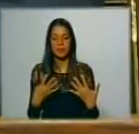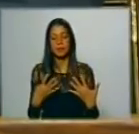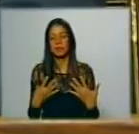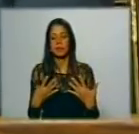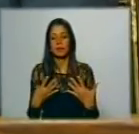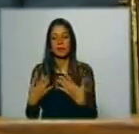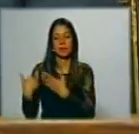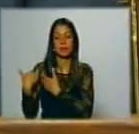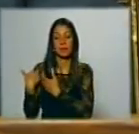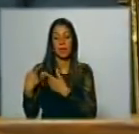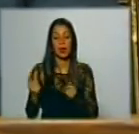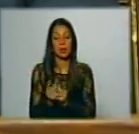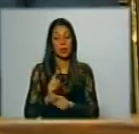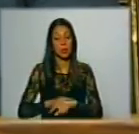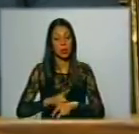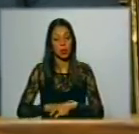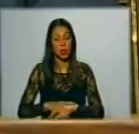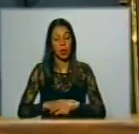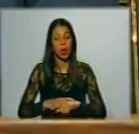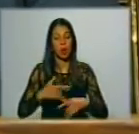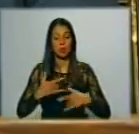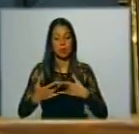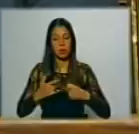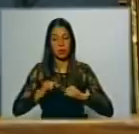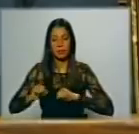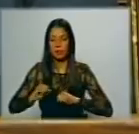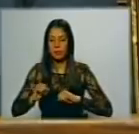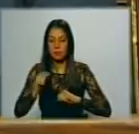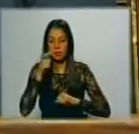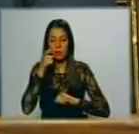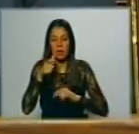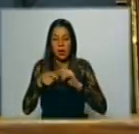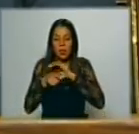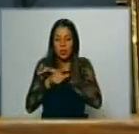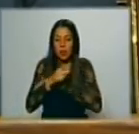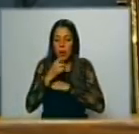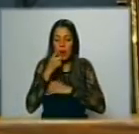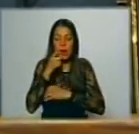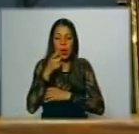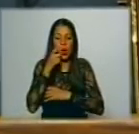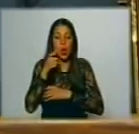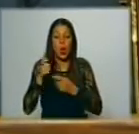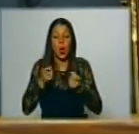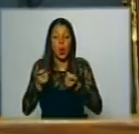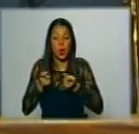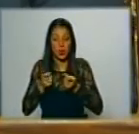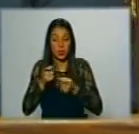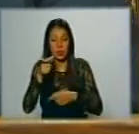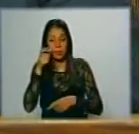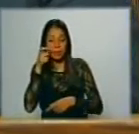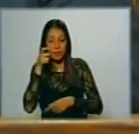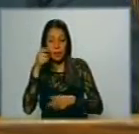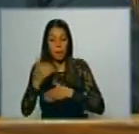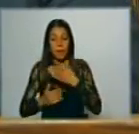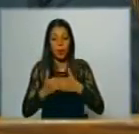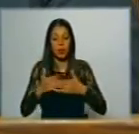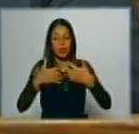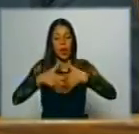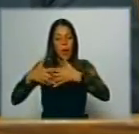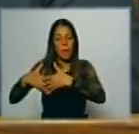Asumir temporalmente las actividades de dirección, supervisión o control de los procesos de